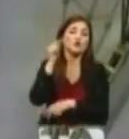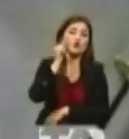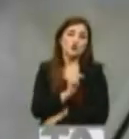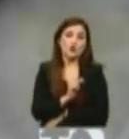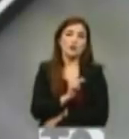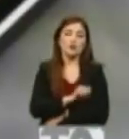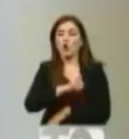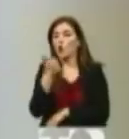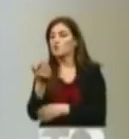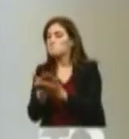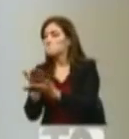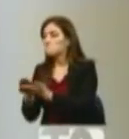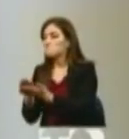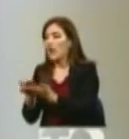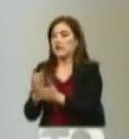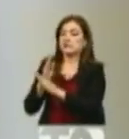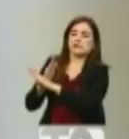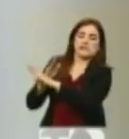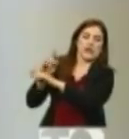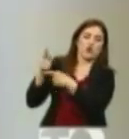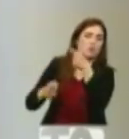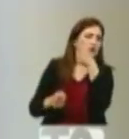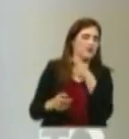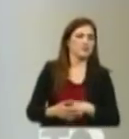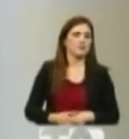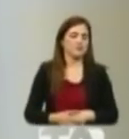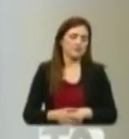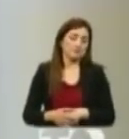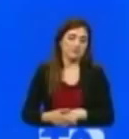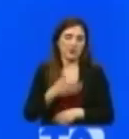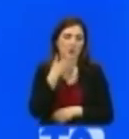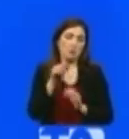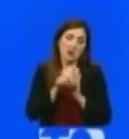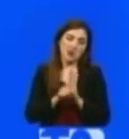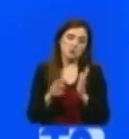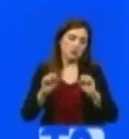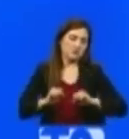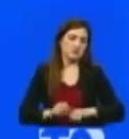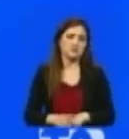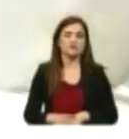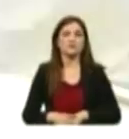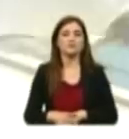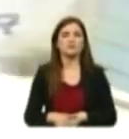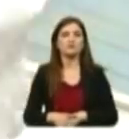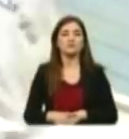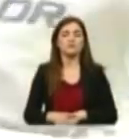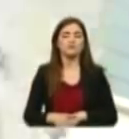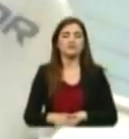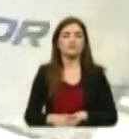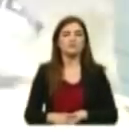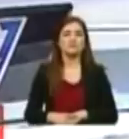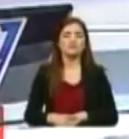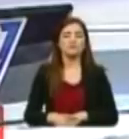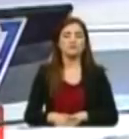sin poder analizar otras ofertas que puedan eventualmente convenir al propio Estado. Fausto Yepes,